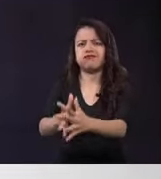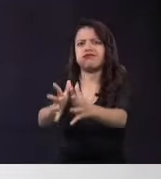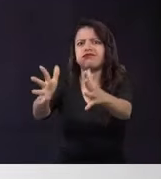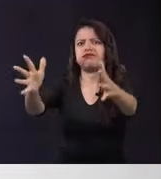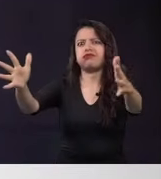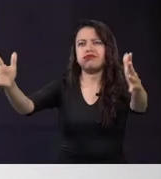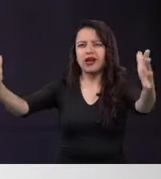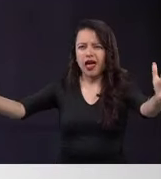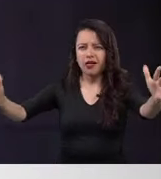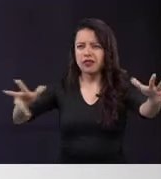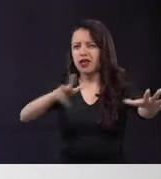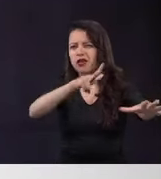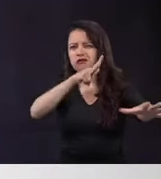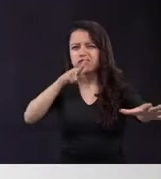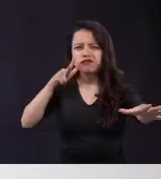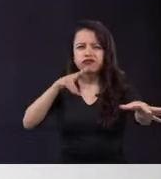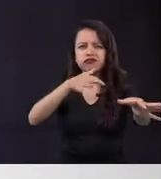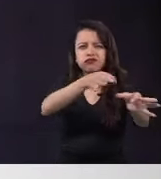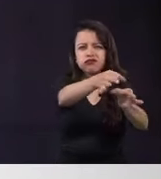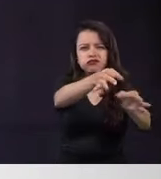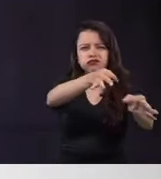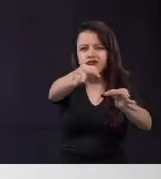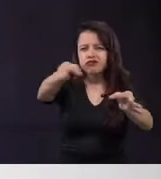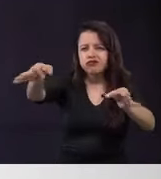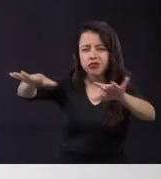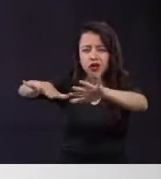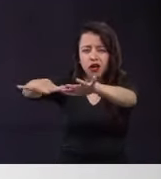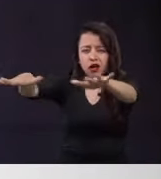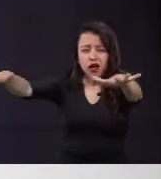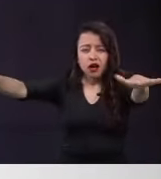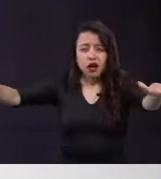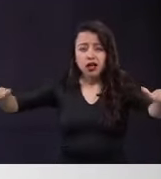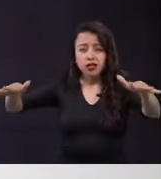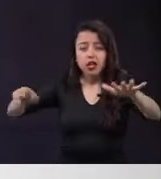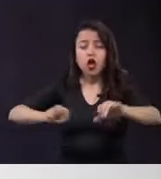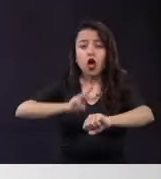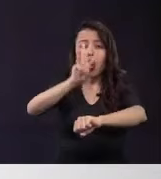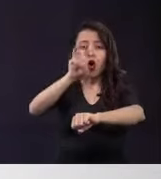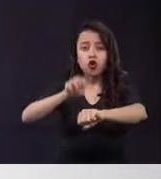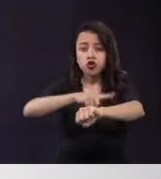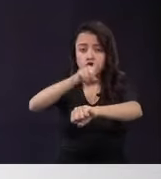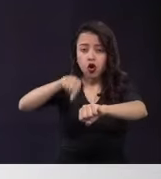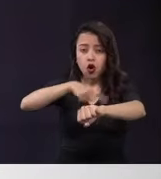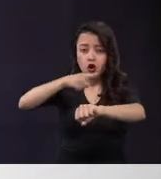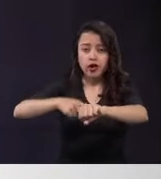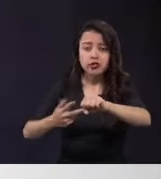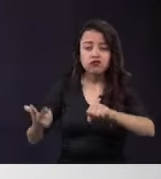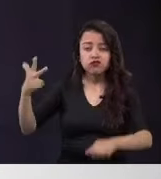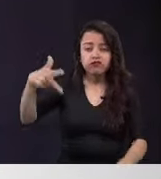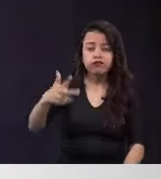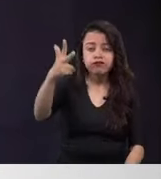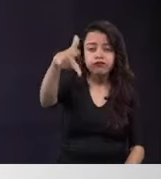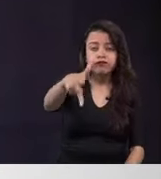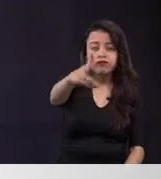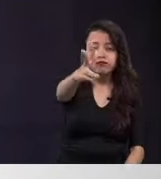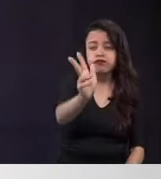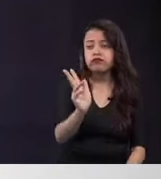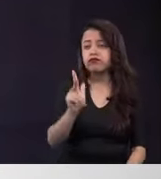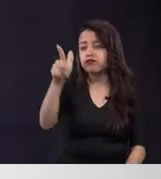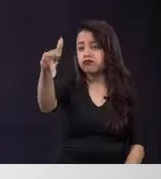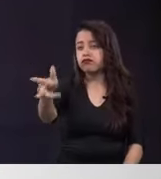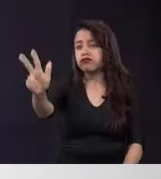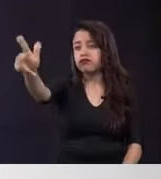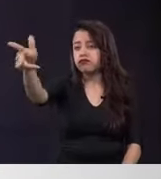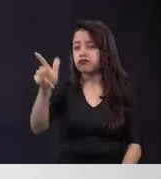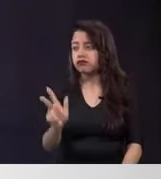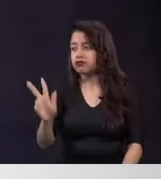están a 8 horas en términos normales, o sea, están a 8 horas en tiempo seco del casco urbano de Uribia, pues que todos